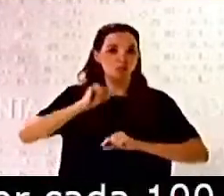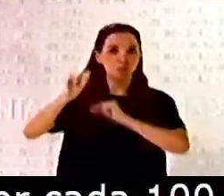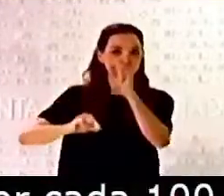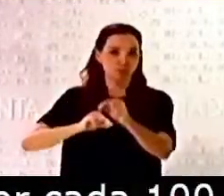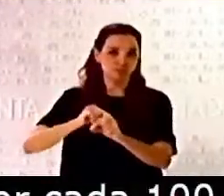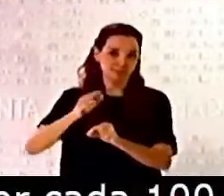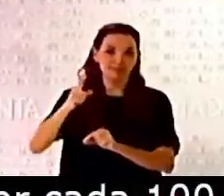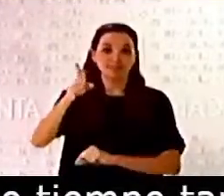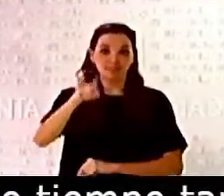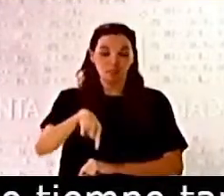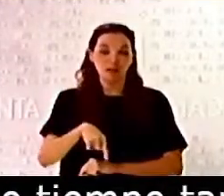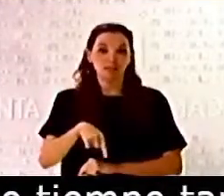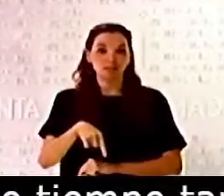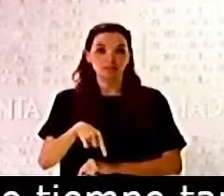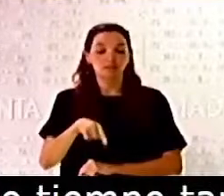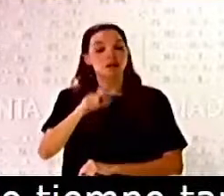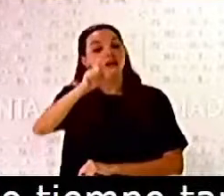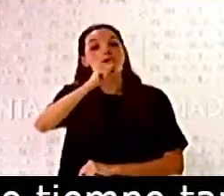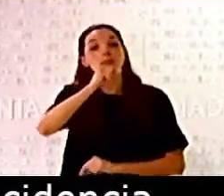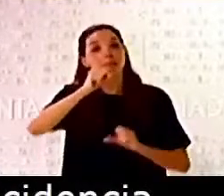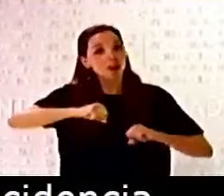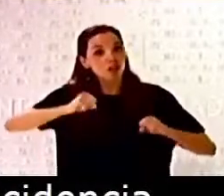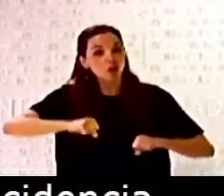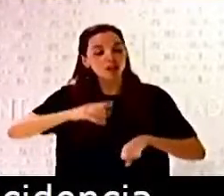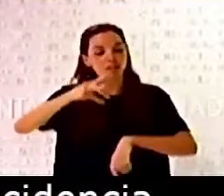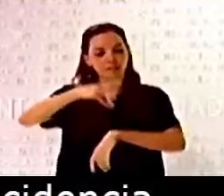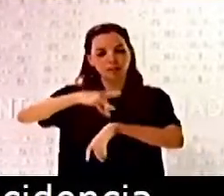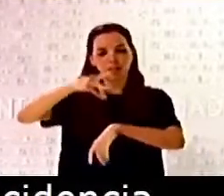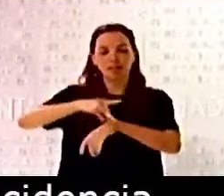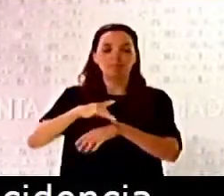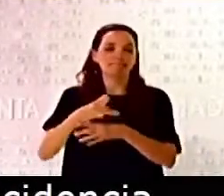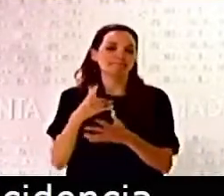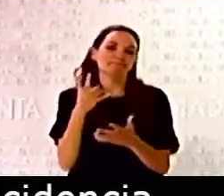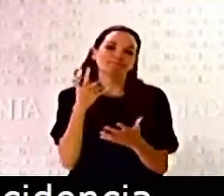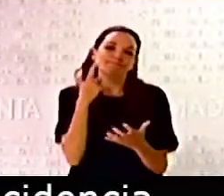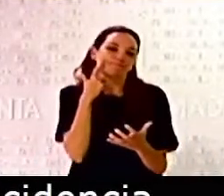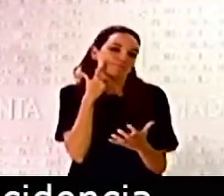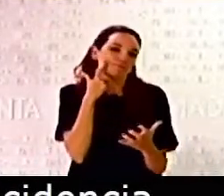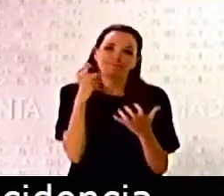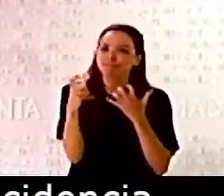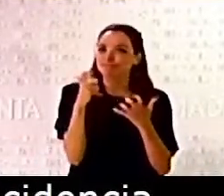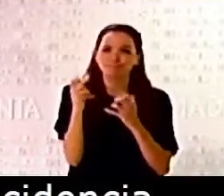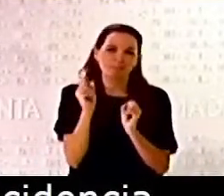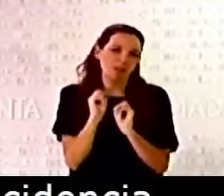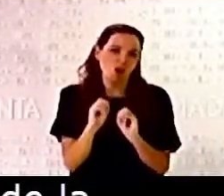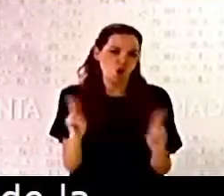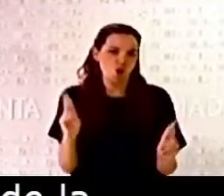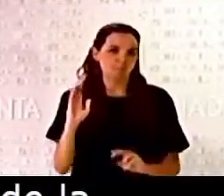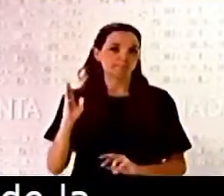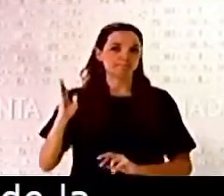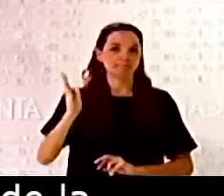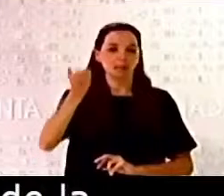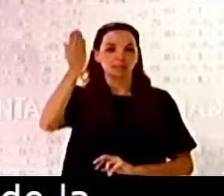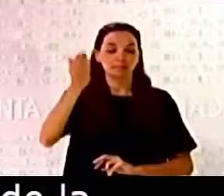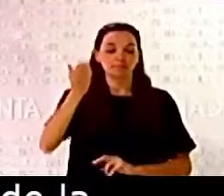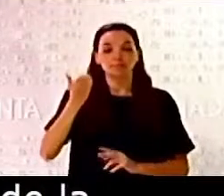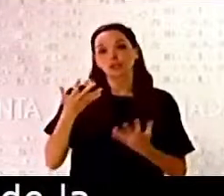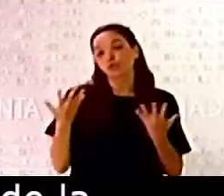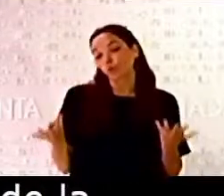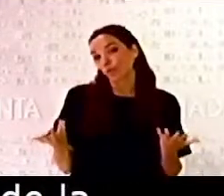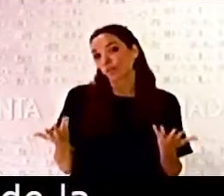donde la enfermedad se muestra pues con mayor virulencia y por lo